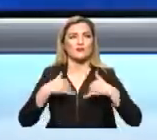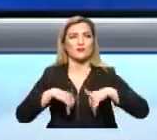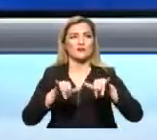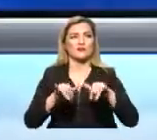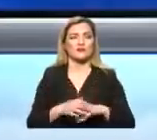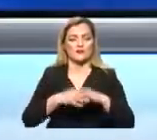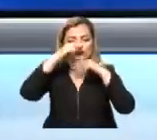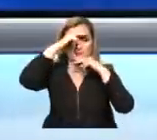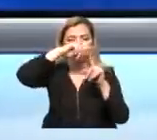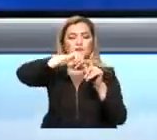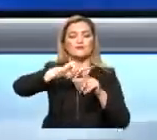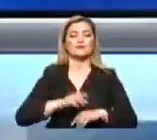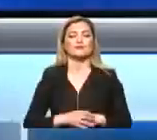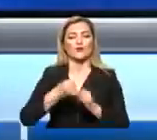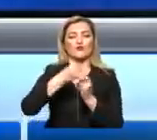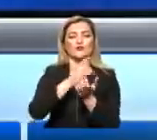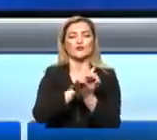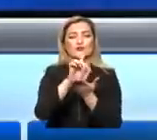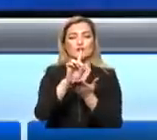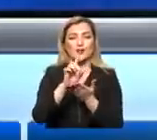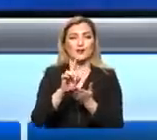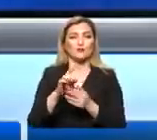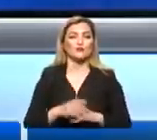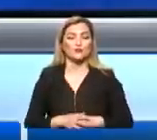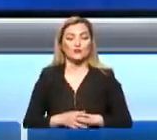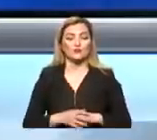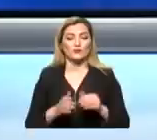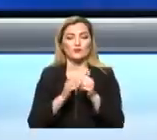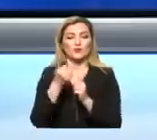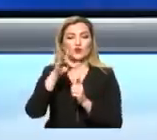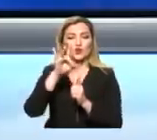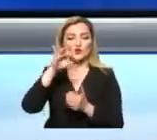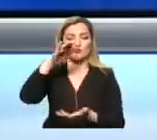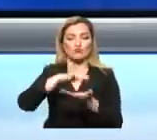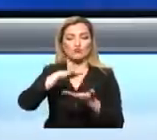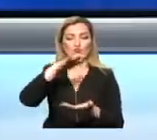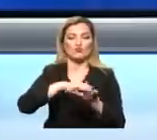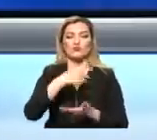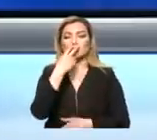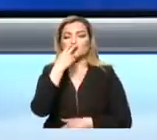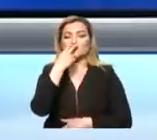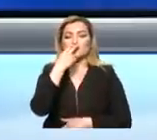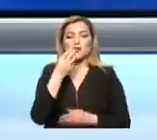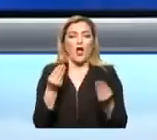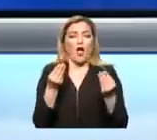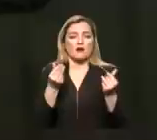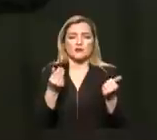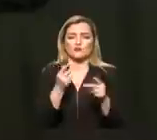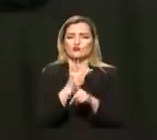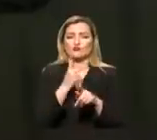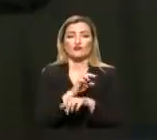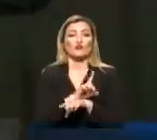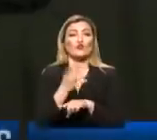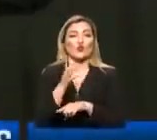con más buenas noticias, porque este fin de semana llegaron 18 respiradores de alta calidad e insumos médicos hacia el país desde